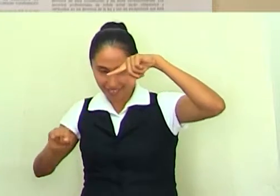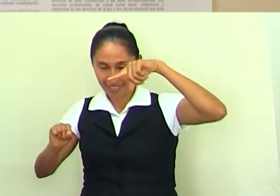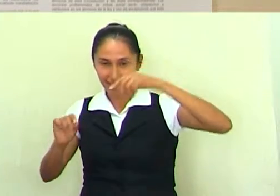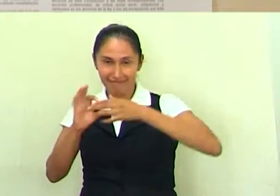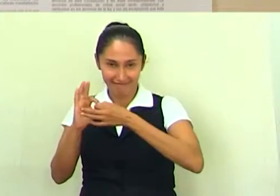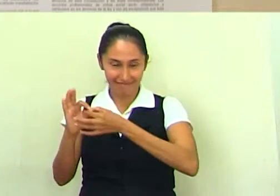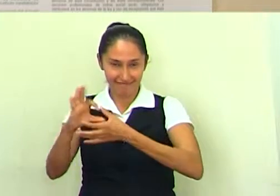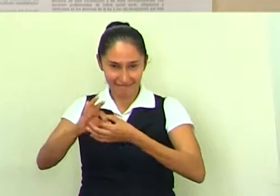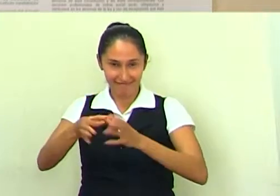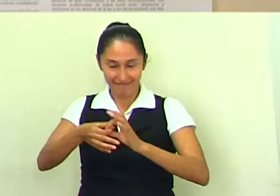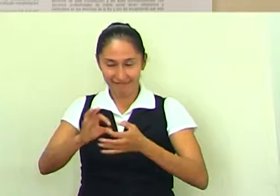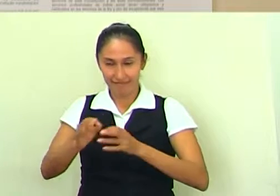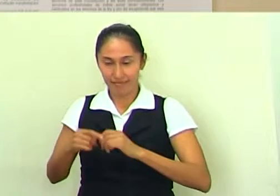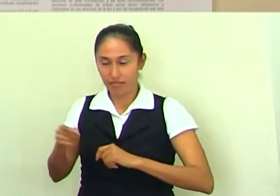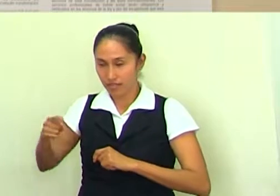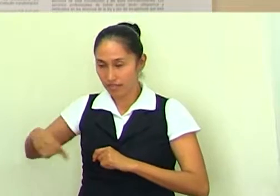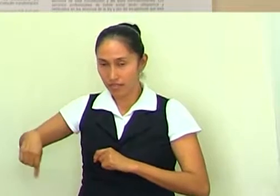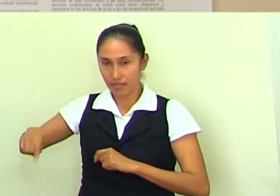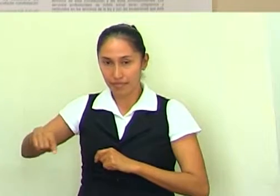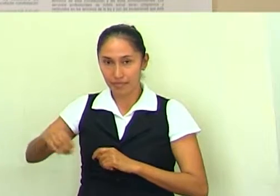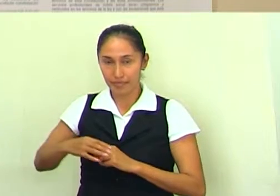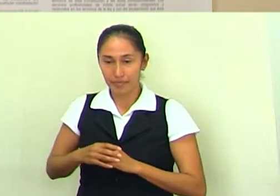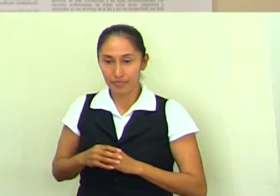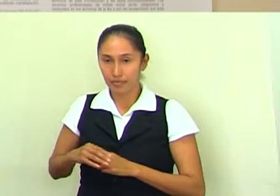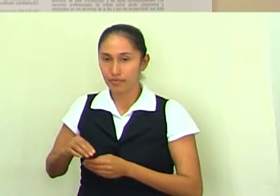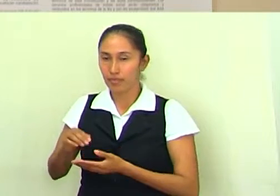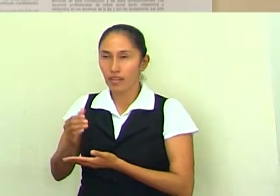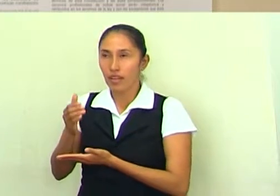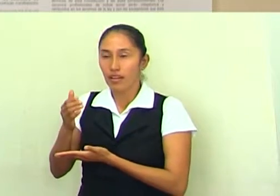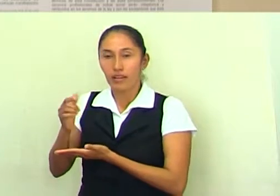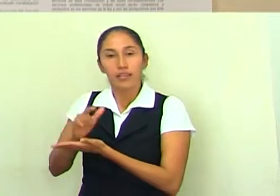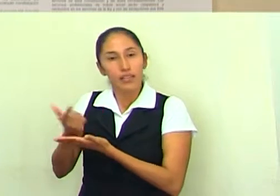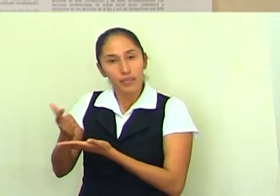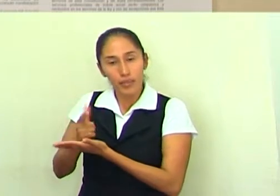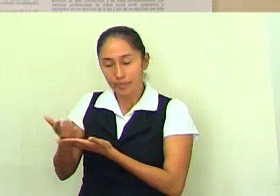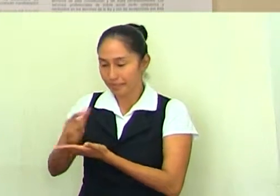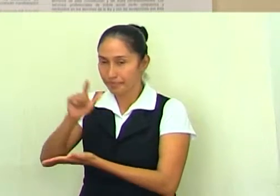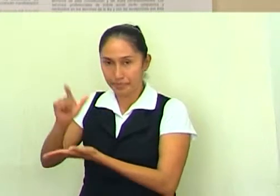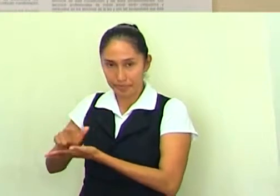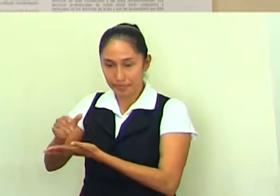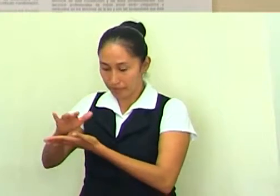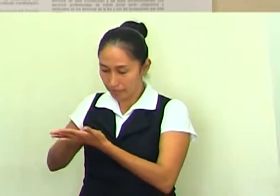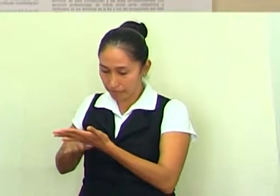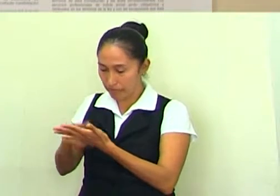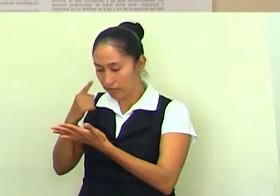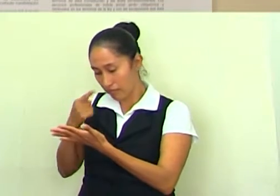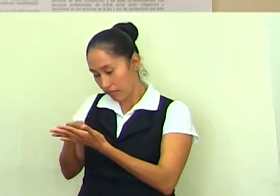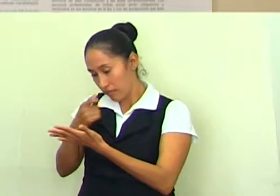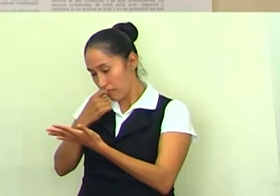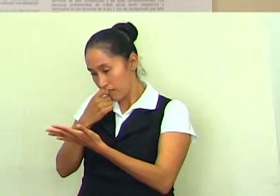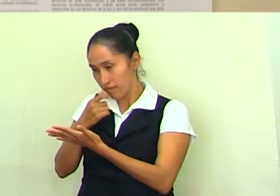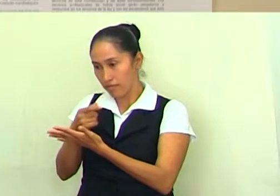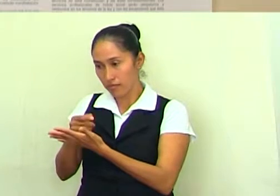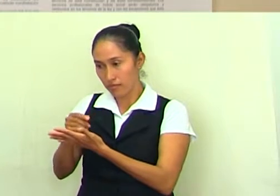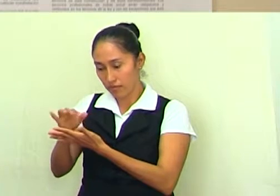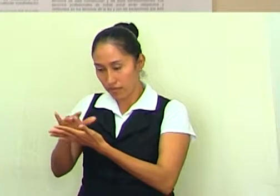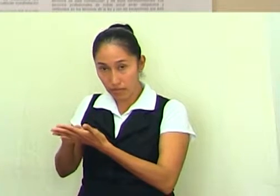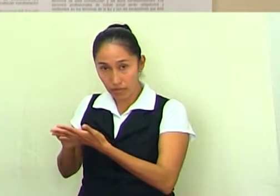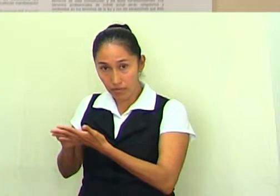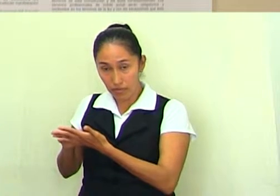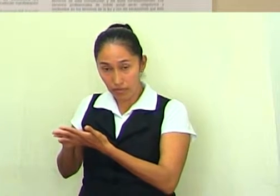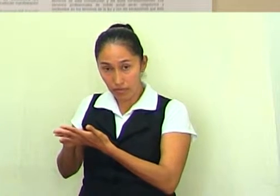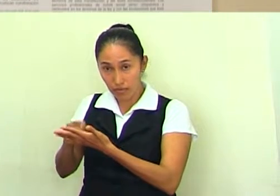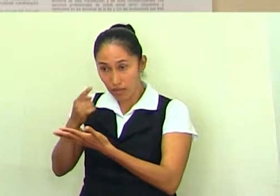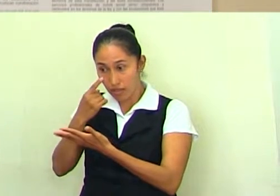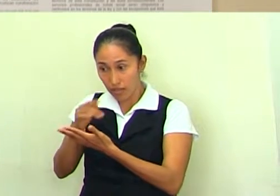que así como ustedes cuando toman su libro de texto y revisan, o deberían de revisar, lo primero, el